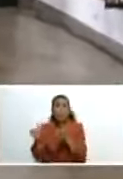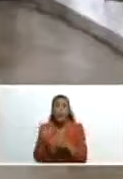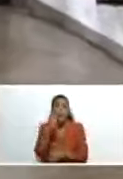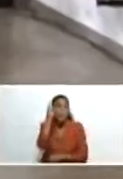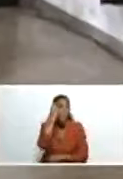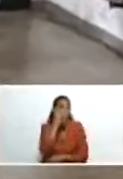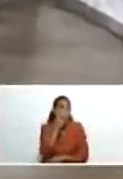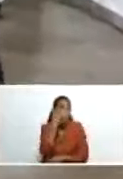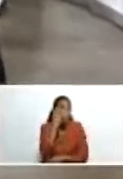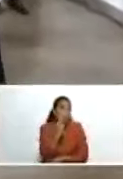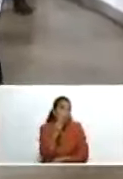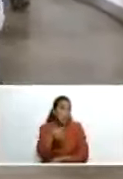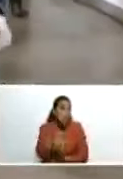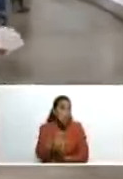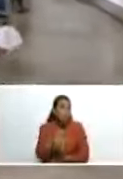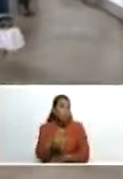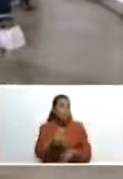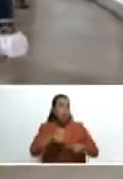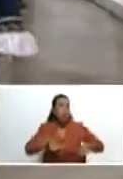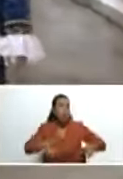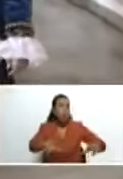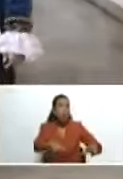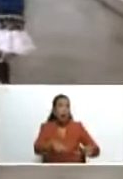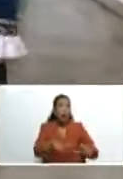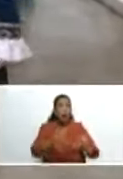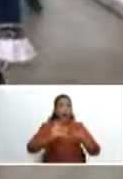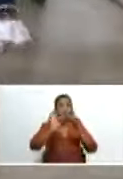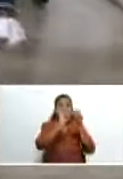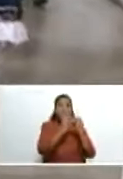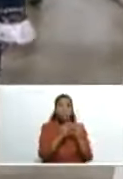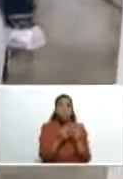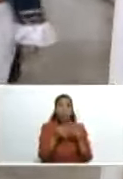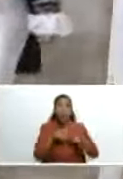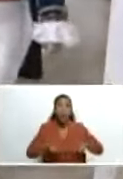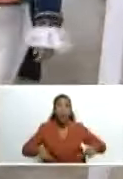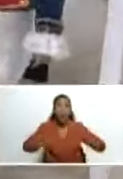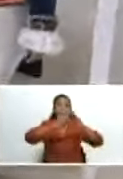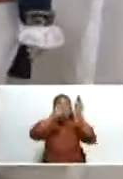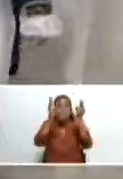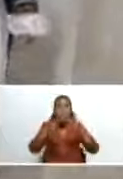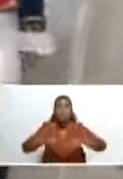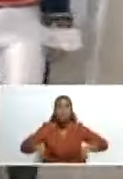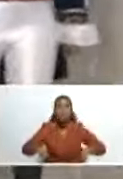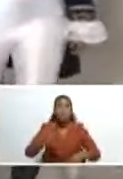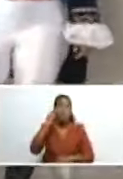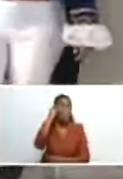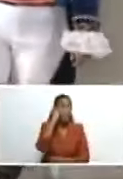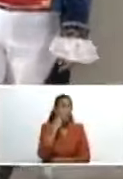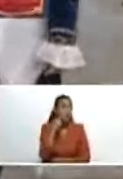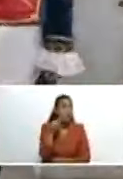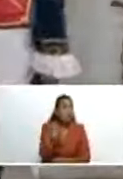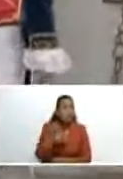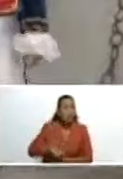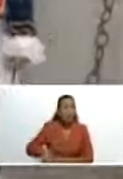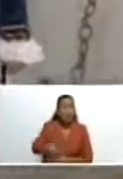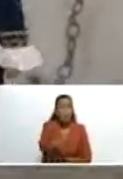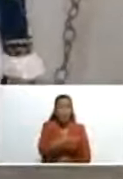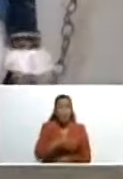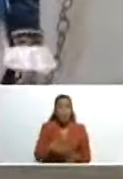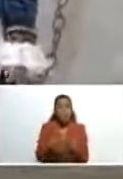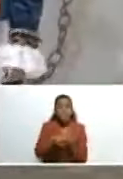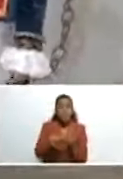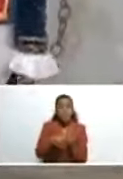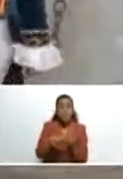se crió y la que él transformó. Esto es una edificación muy hermosa, el Museo Bolivariano, aquí en la Plaza